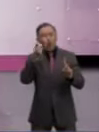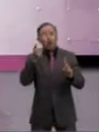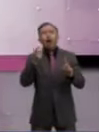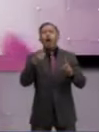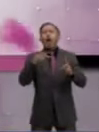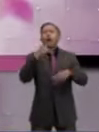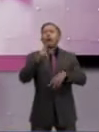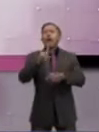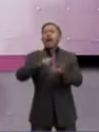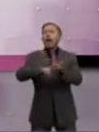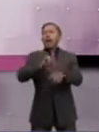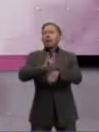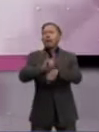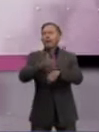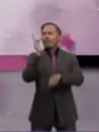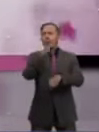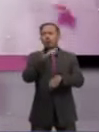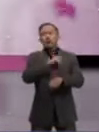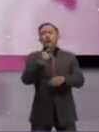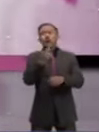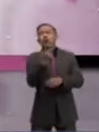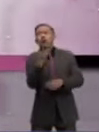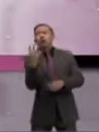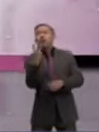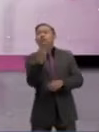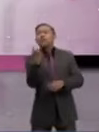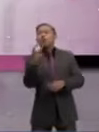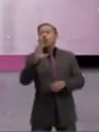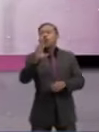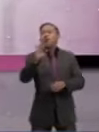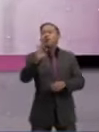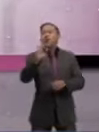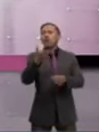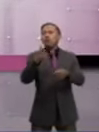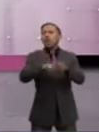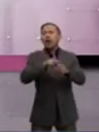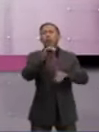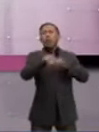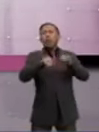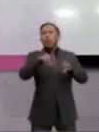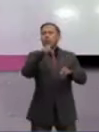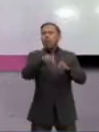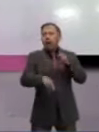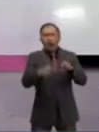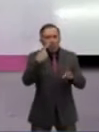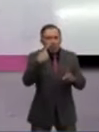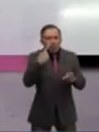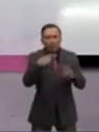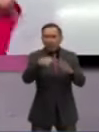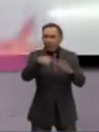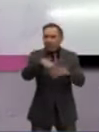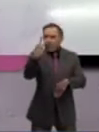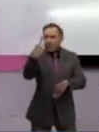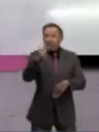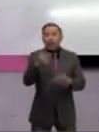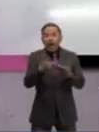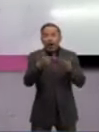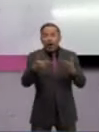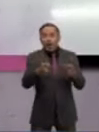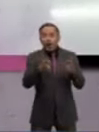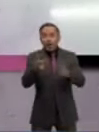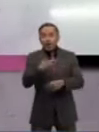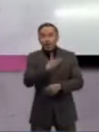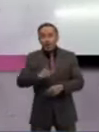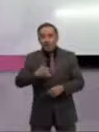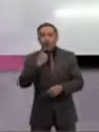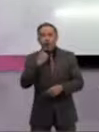construyeron 340 hospitales y de esos no se pudieron contar. Tan es así que el presidente López Obrador tuvo que oxigenar el sector